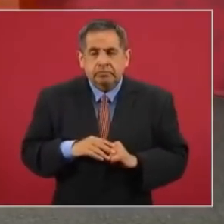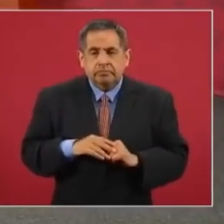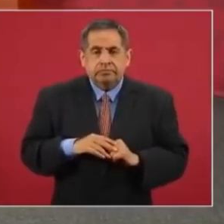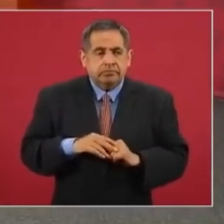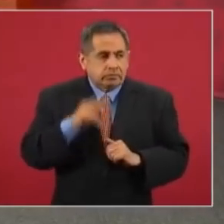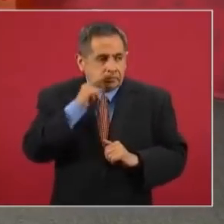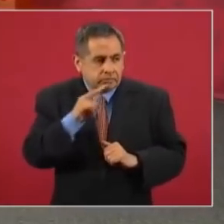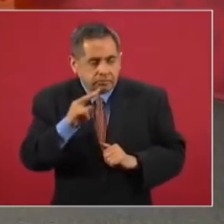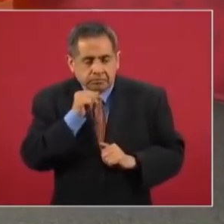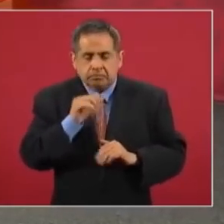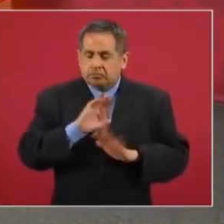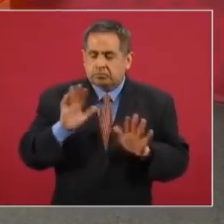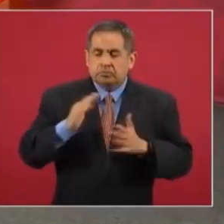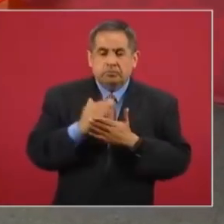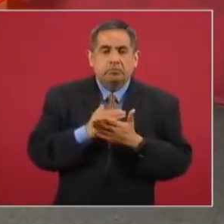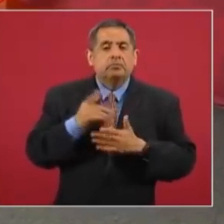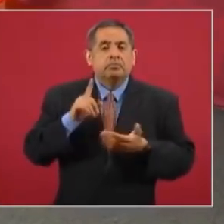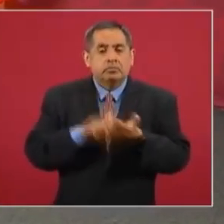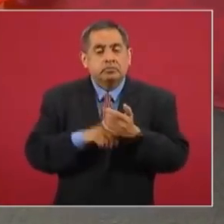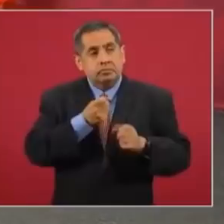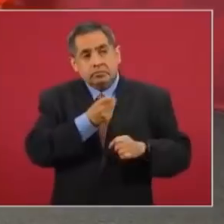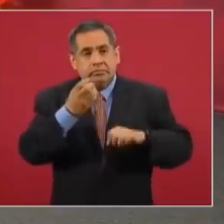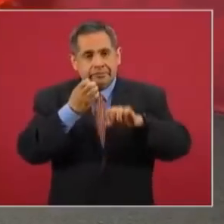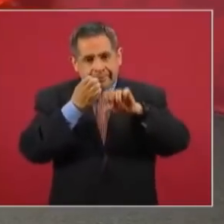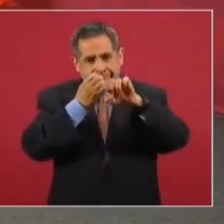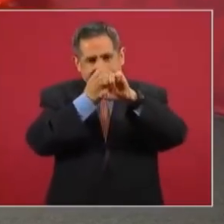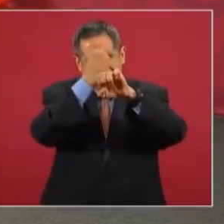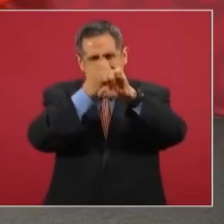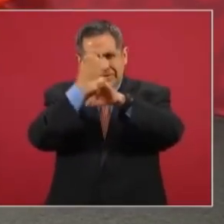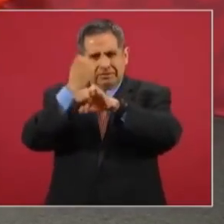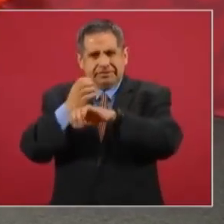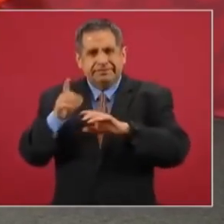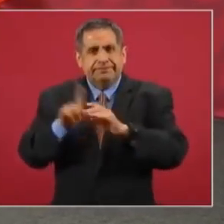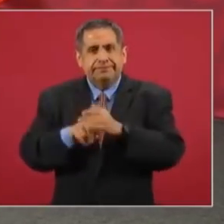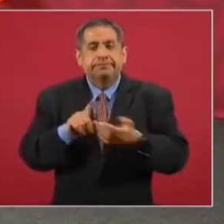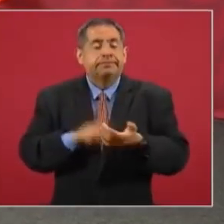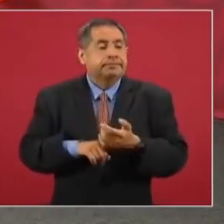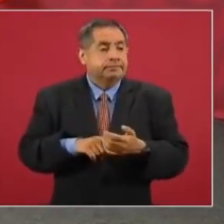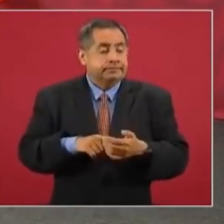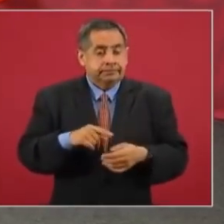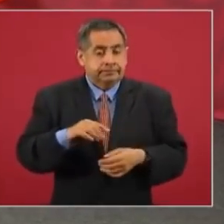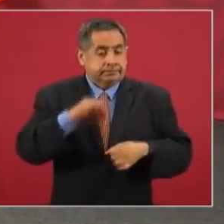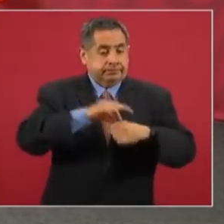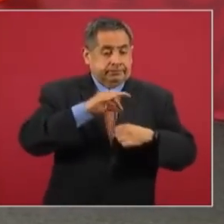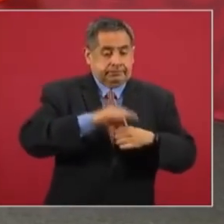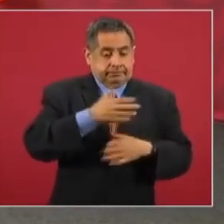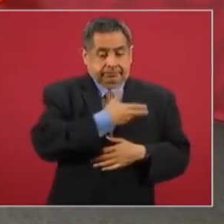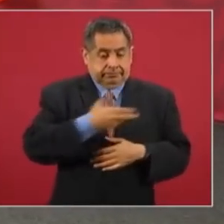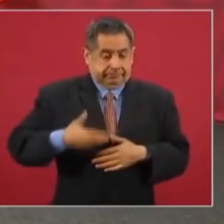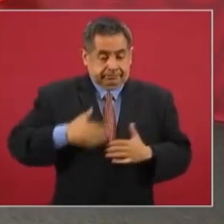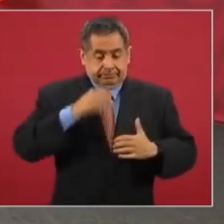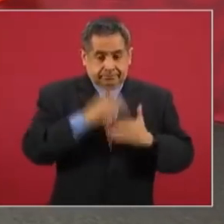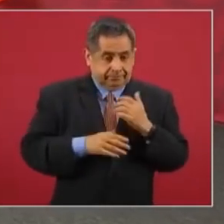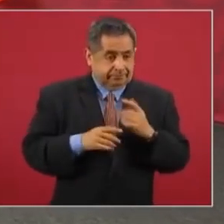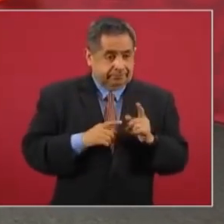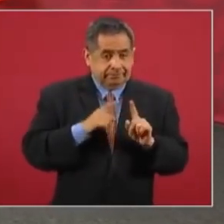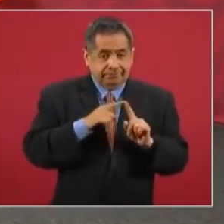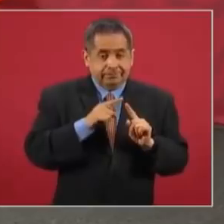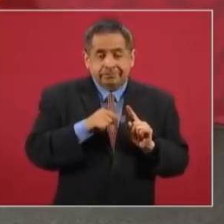esté sucediendo, pero habían estados en donde pasaba la elección y el